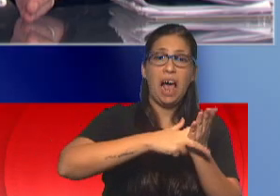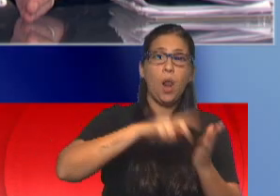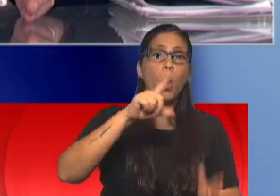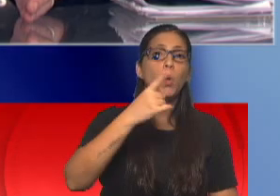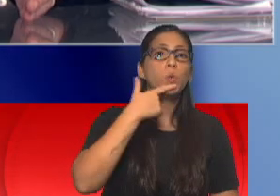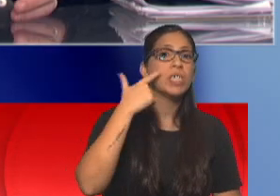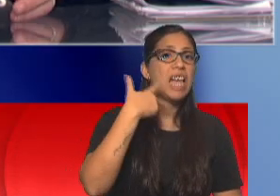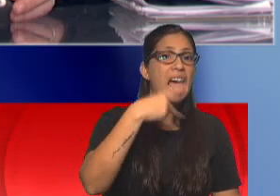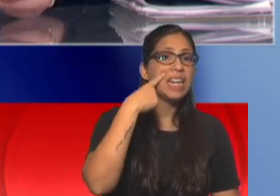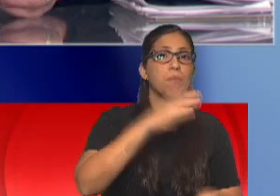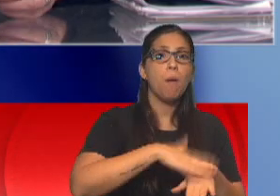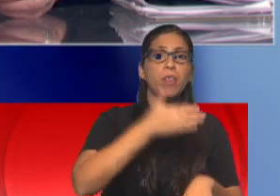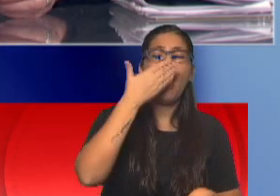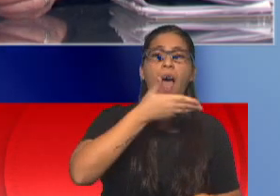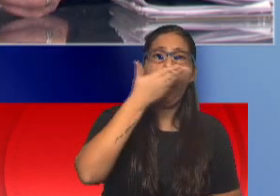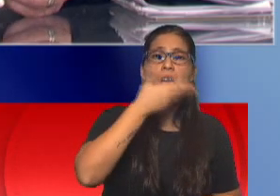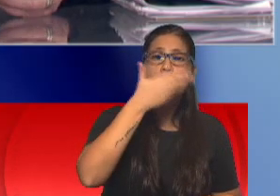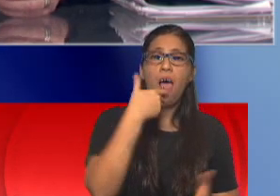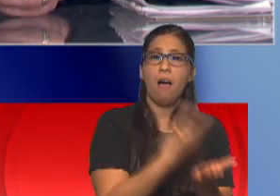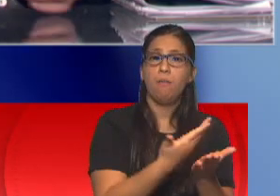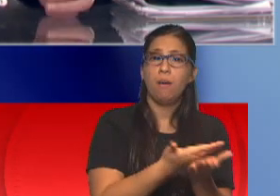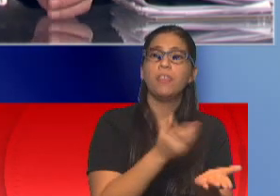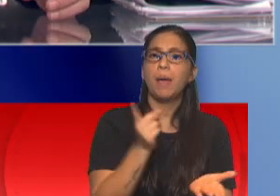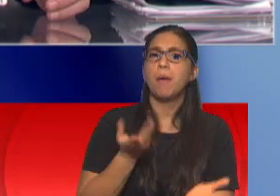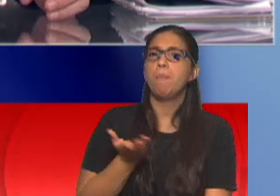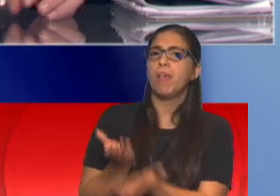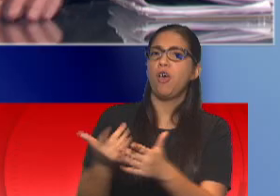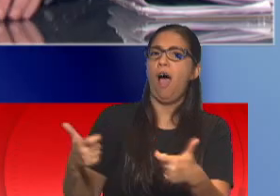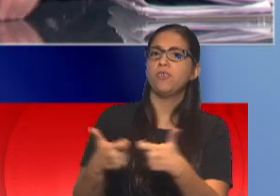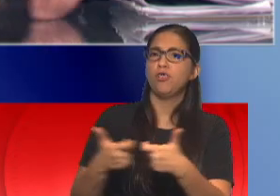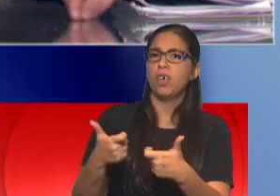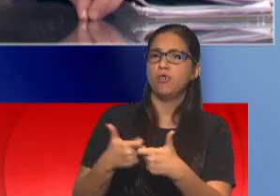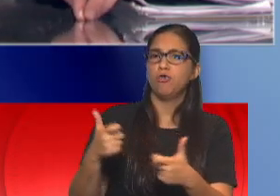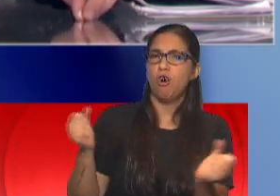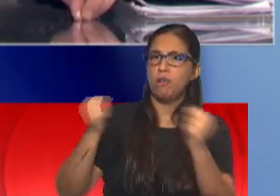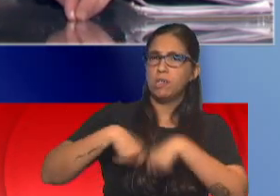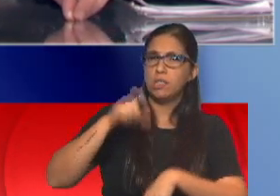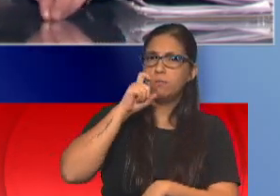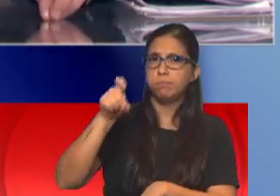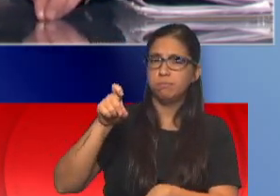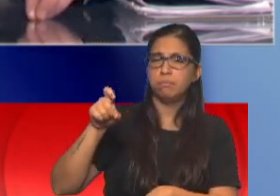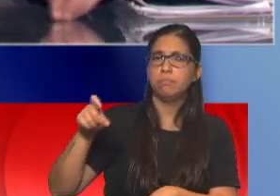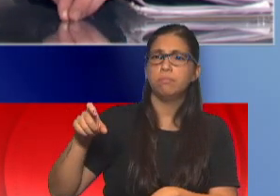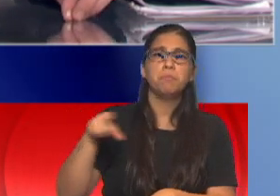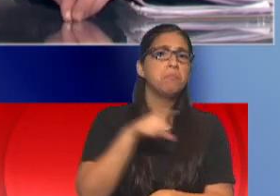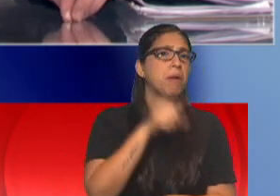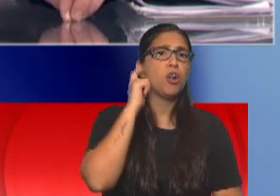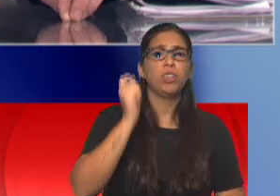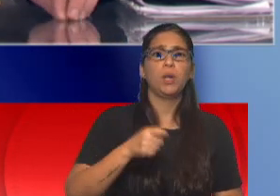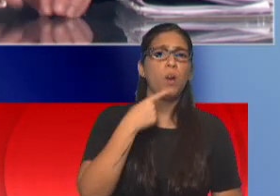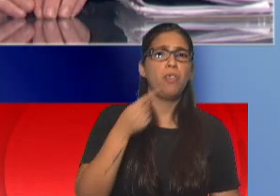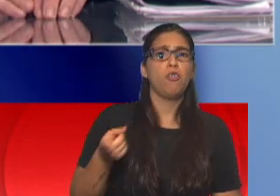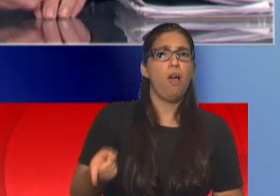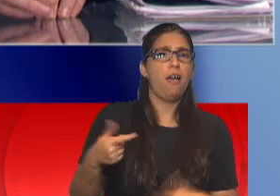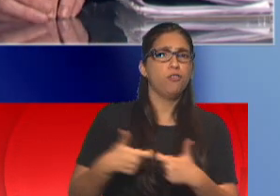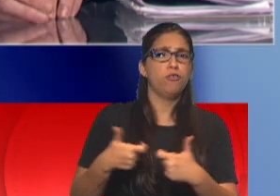durante sus alegatos, además había pedido el delito de asociación ilícita, algo que el tribunal en su momento no avaló y